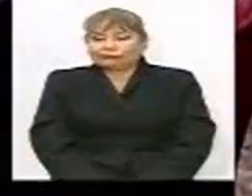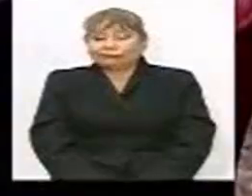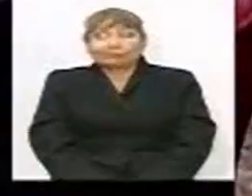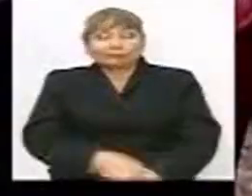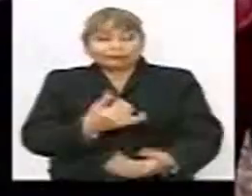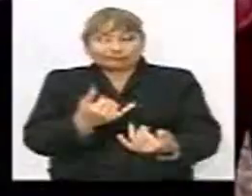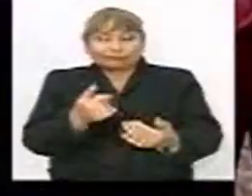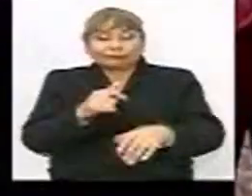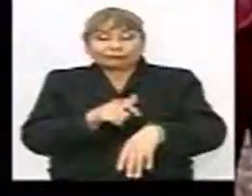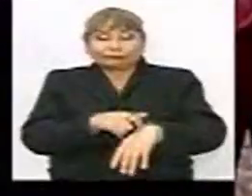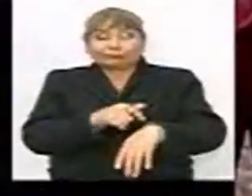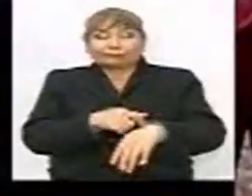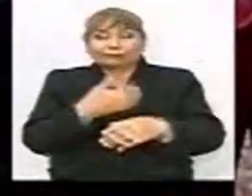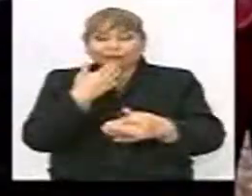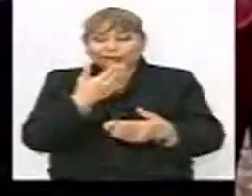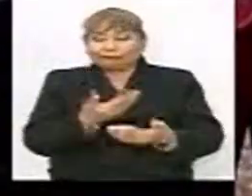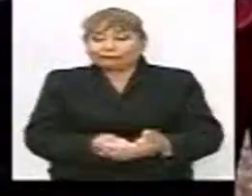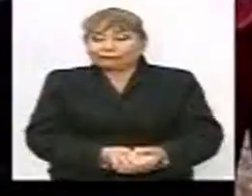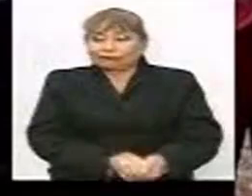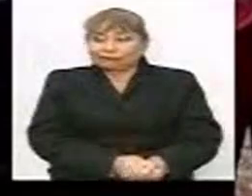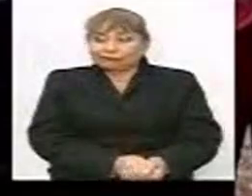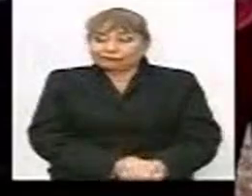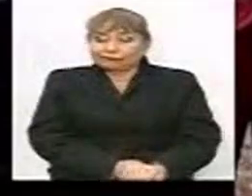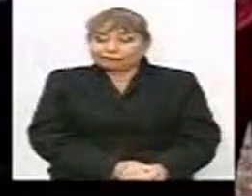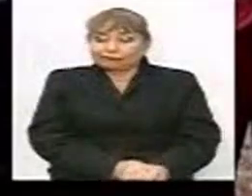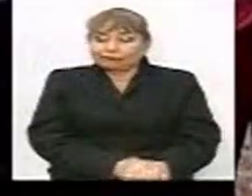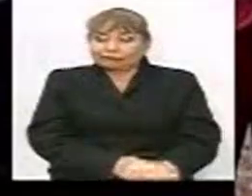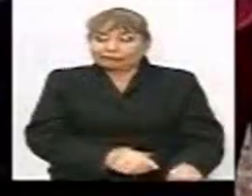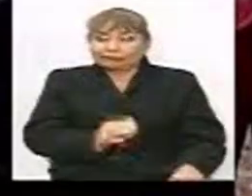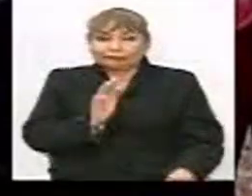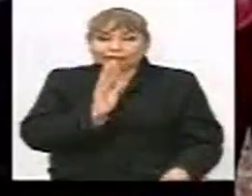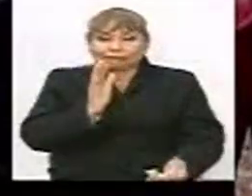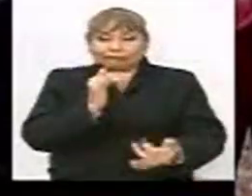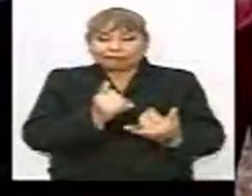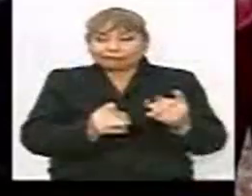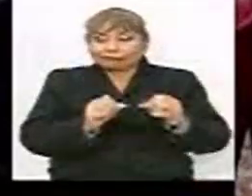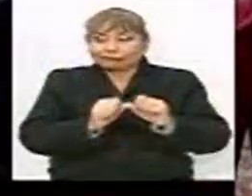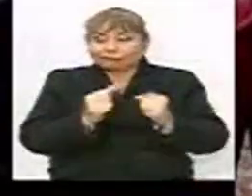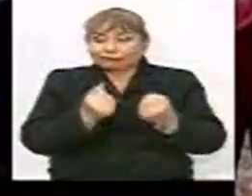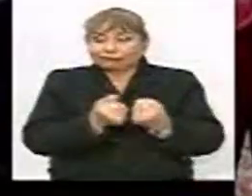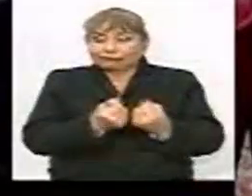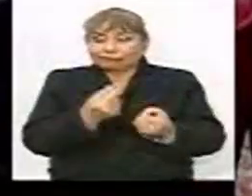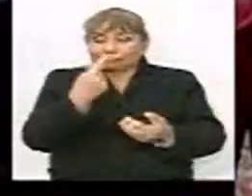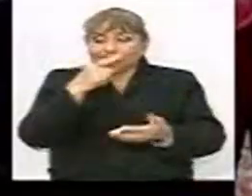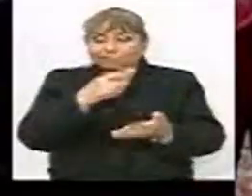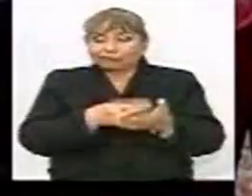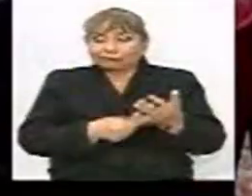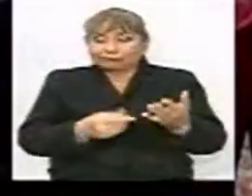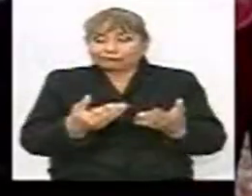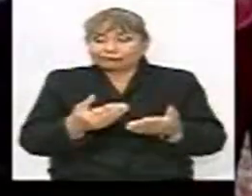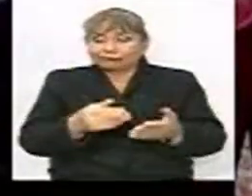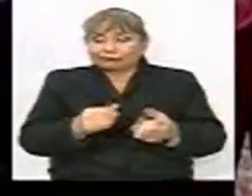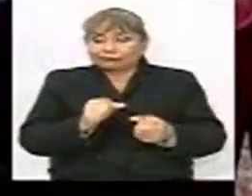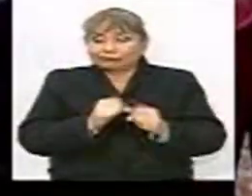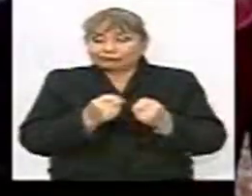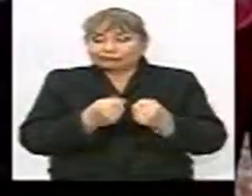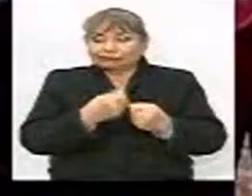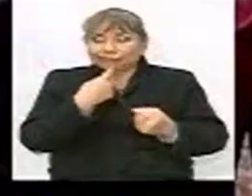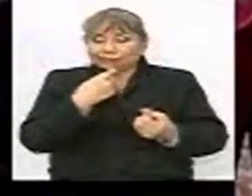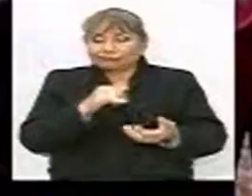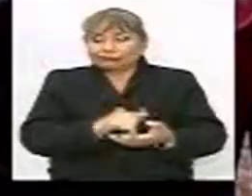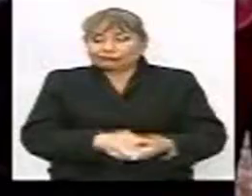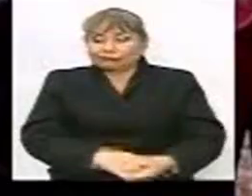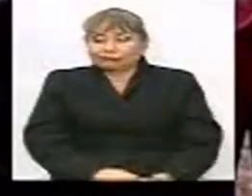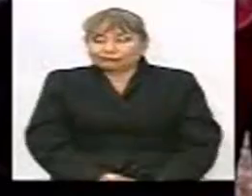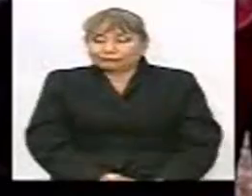Bien, en estos momentos entonces se suspende la sesión. Bueno, para que se retire, señores, el alcalde Luis Castañeda